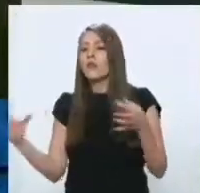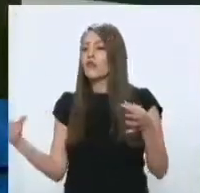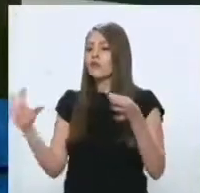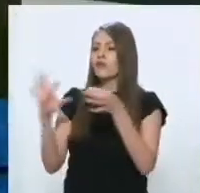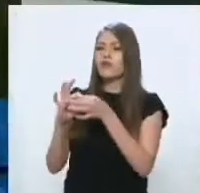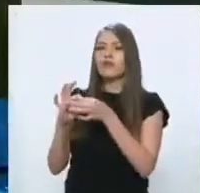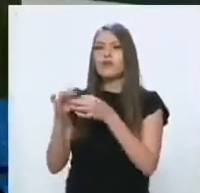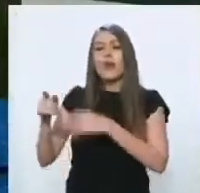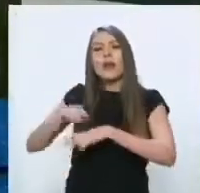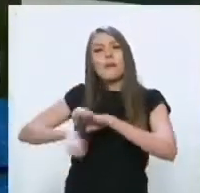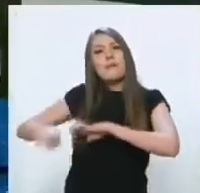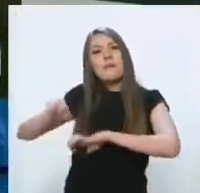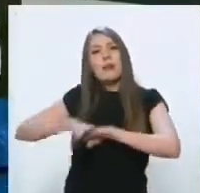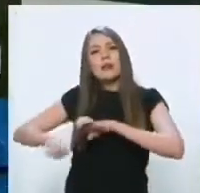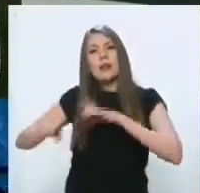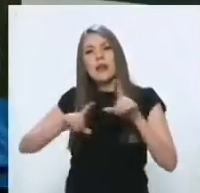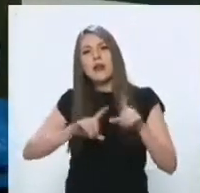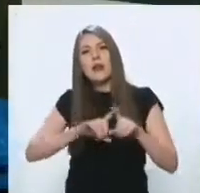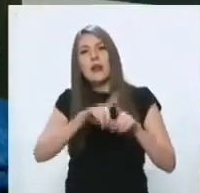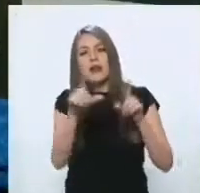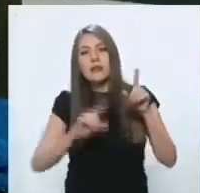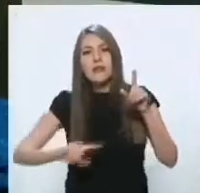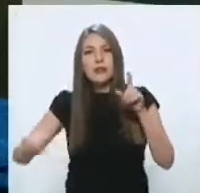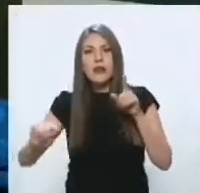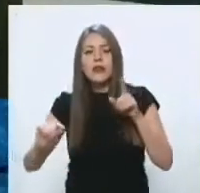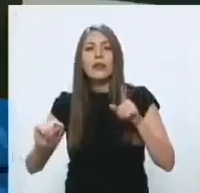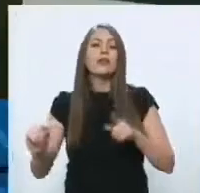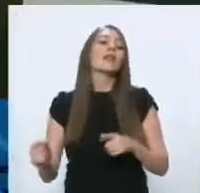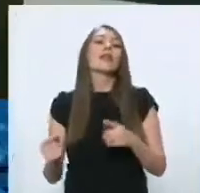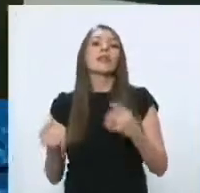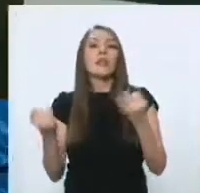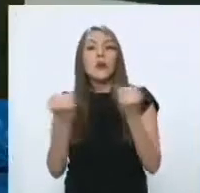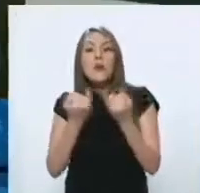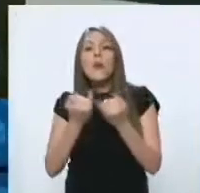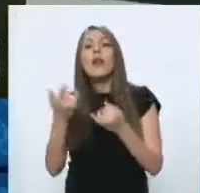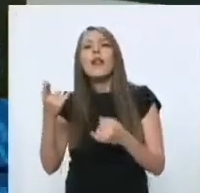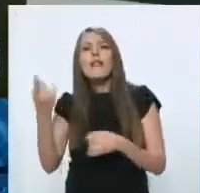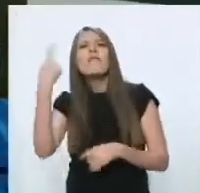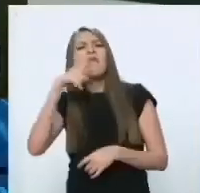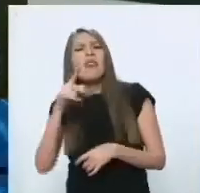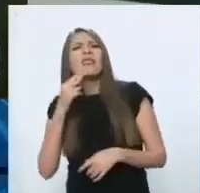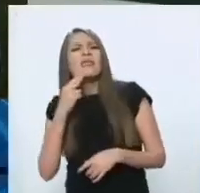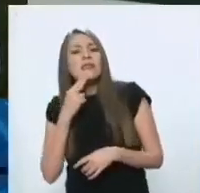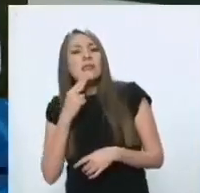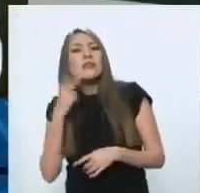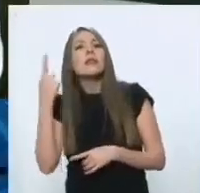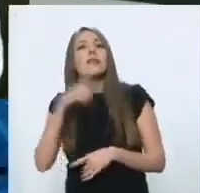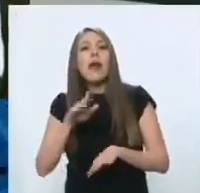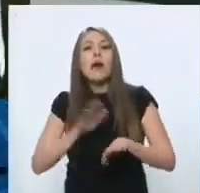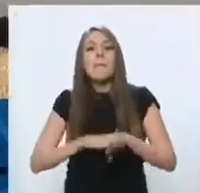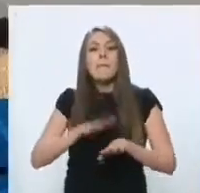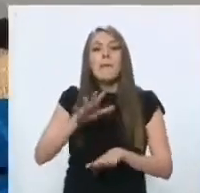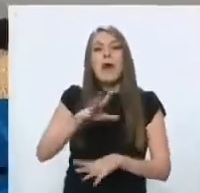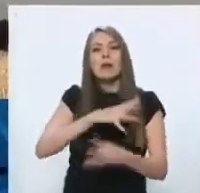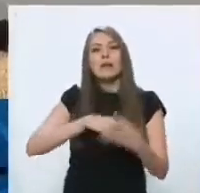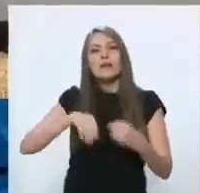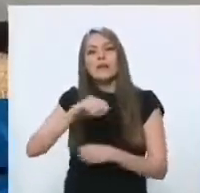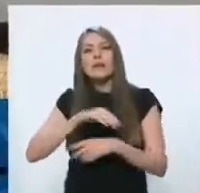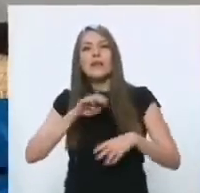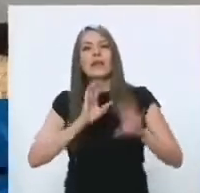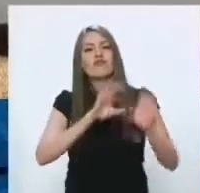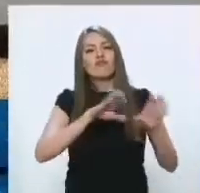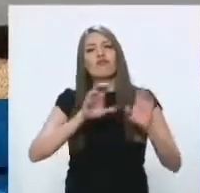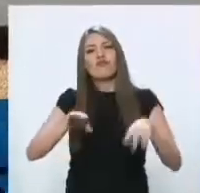nacionales, y se trata, digamos, de generar empleo y generar